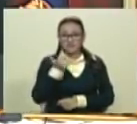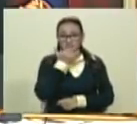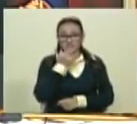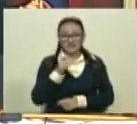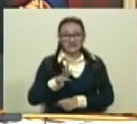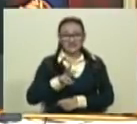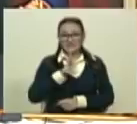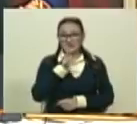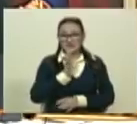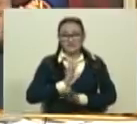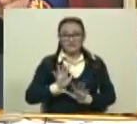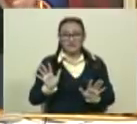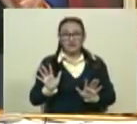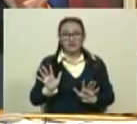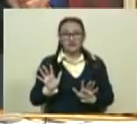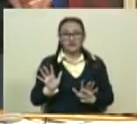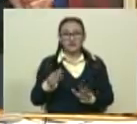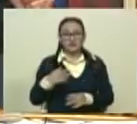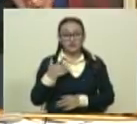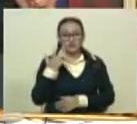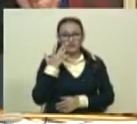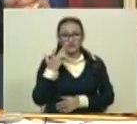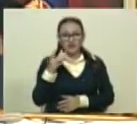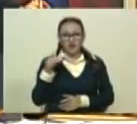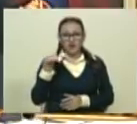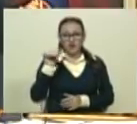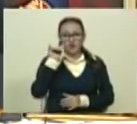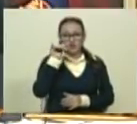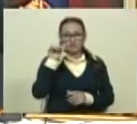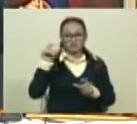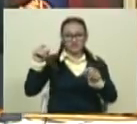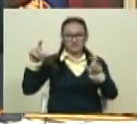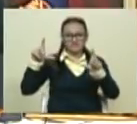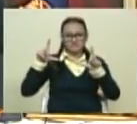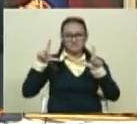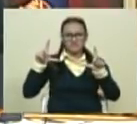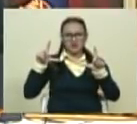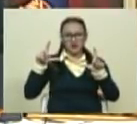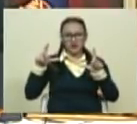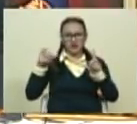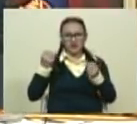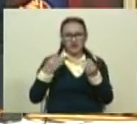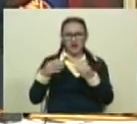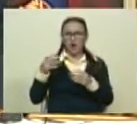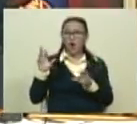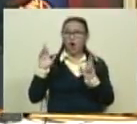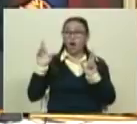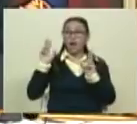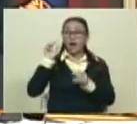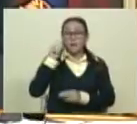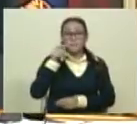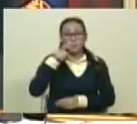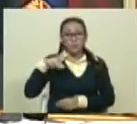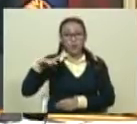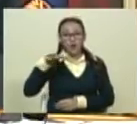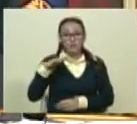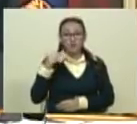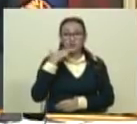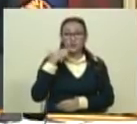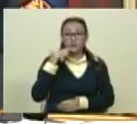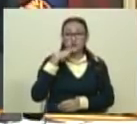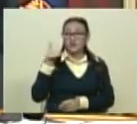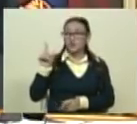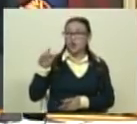terrible. Cuando yo veo las imágenes de Charlottesville, digo, ojalá el pueblo de Estados Unidos se salve del odio fascista.